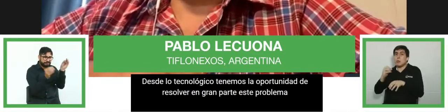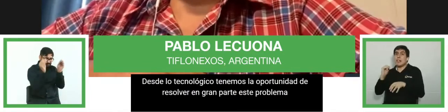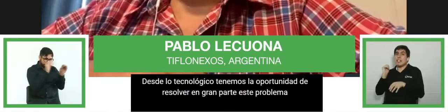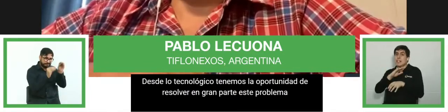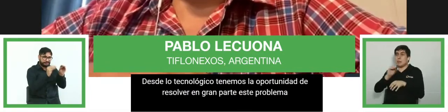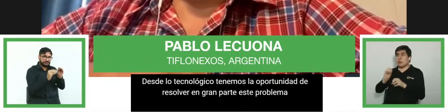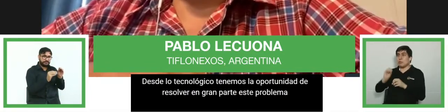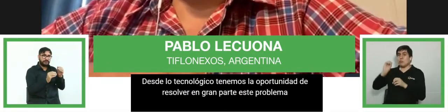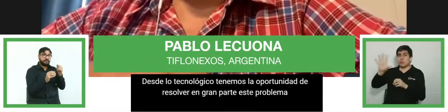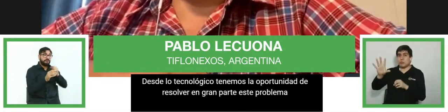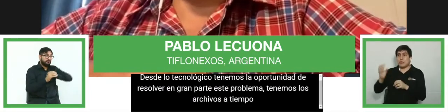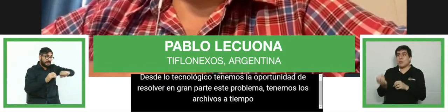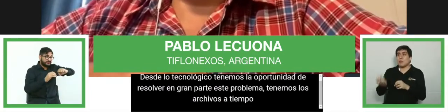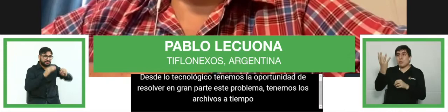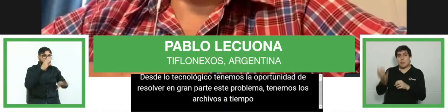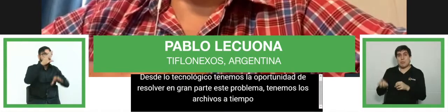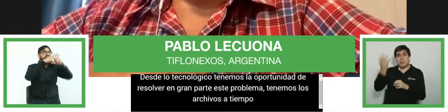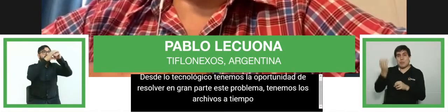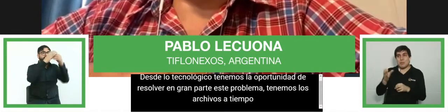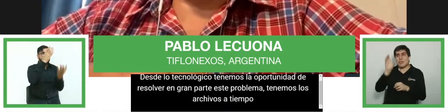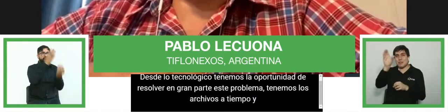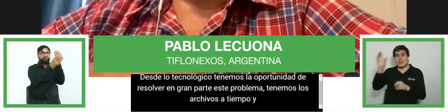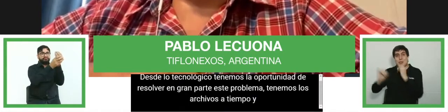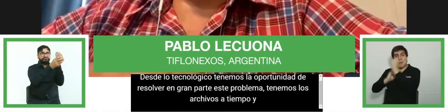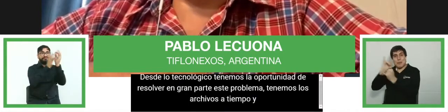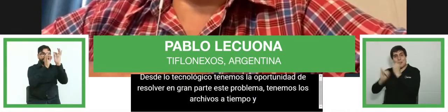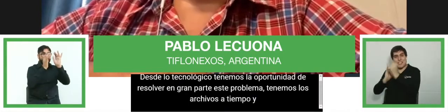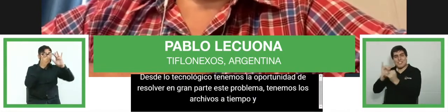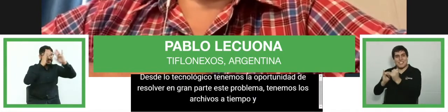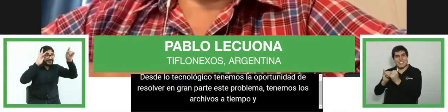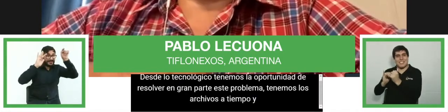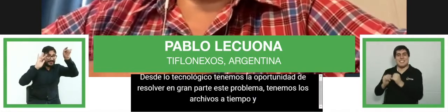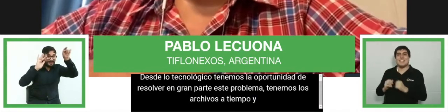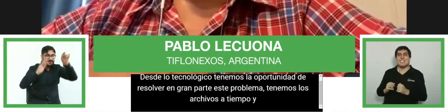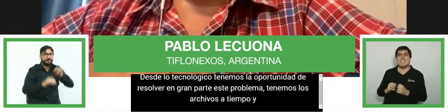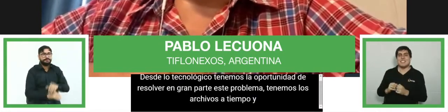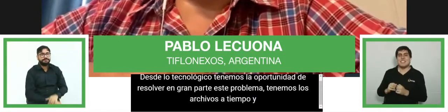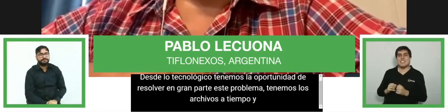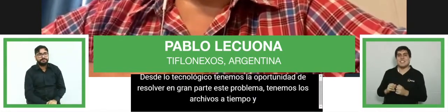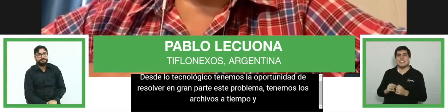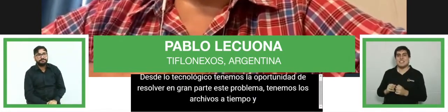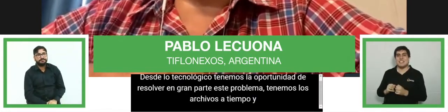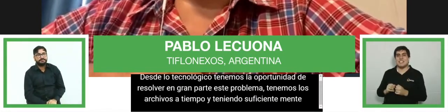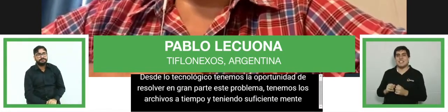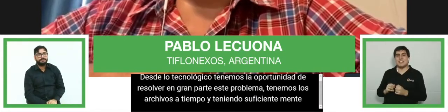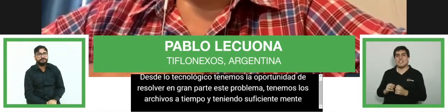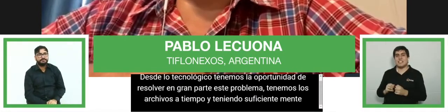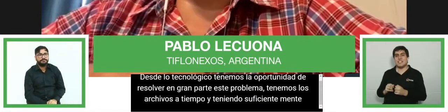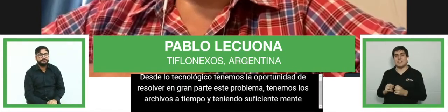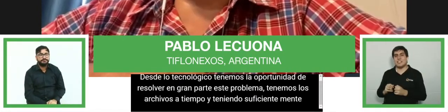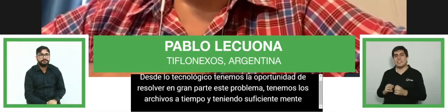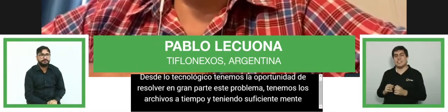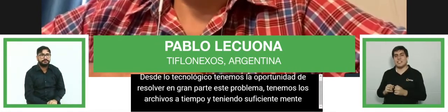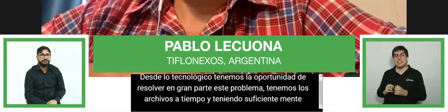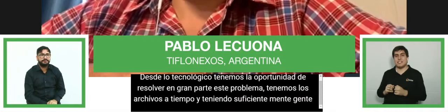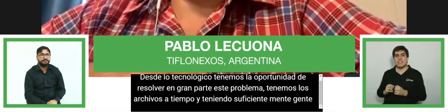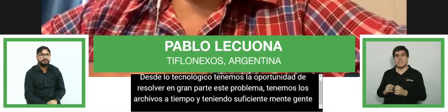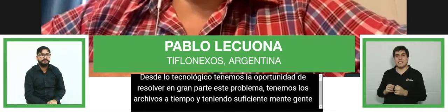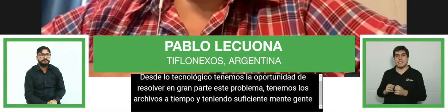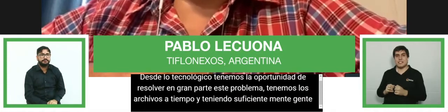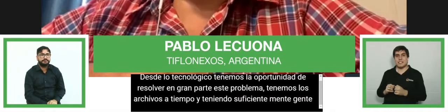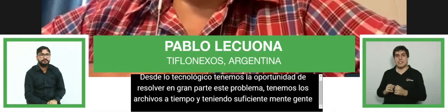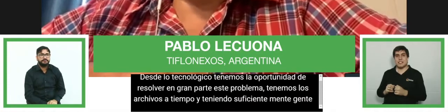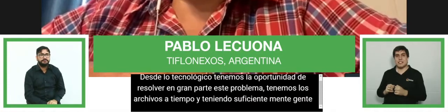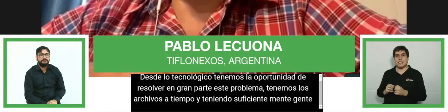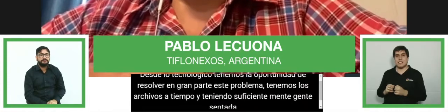y teniendo una biblioteca en red donde acceden las escuelas y las instituciones que apoyan la inclusión de los estudiantes con discapacidad, este